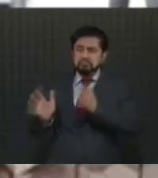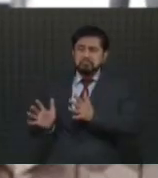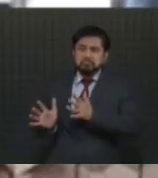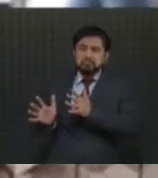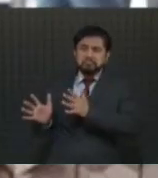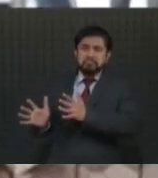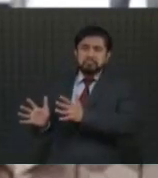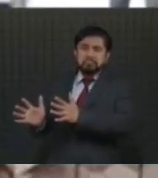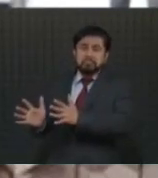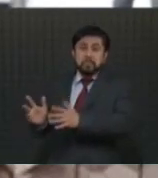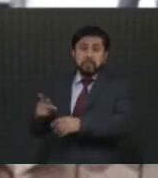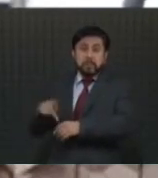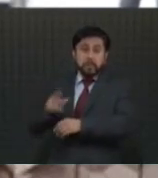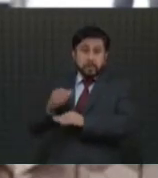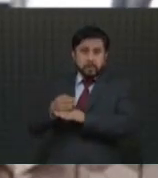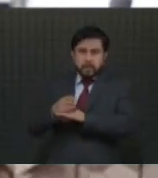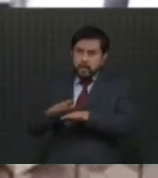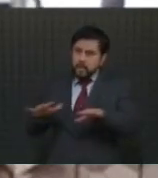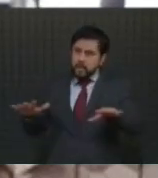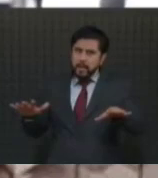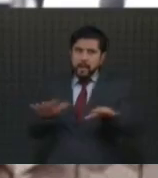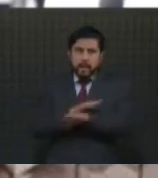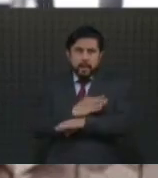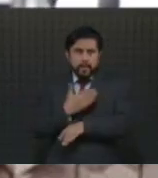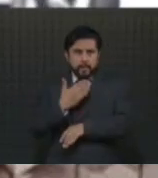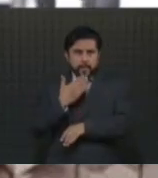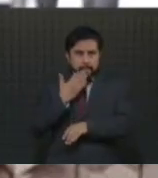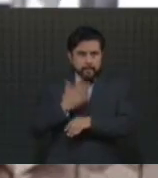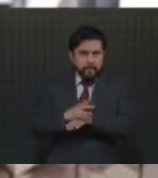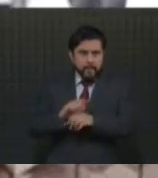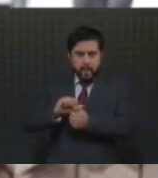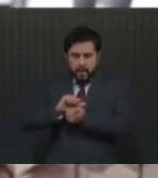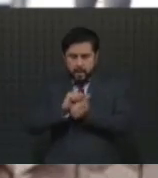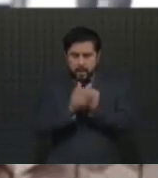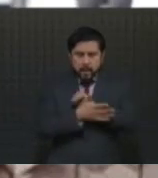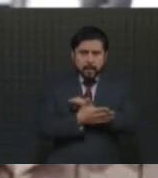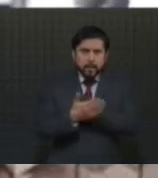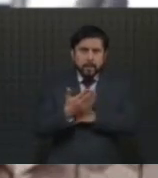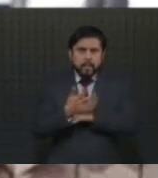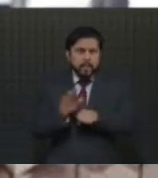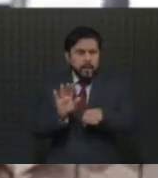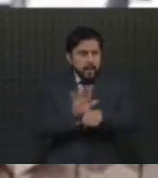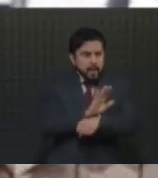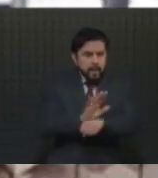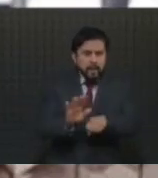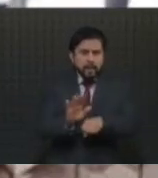moderno, funcional y sustentable